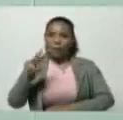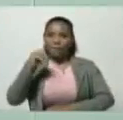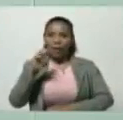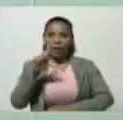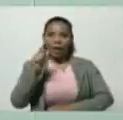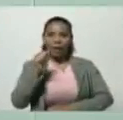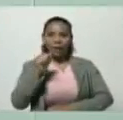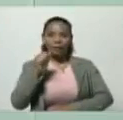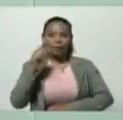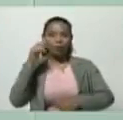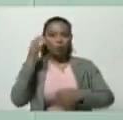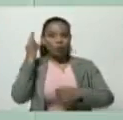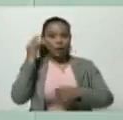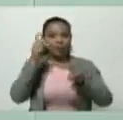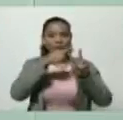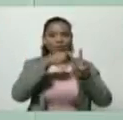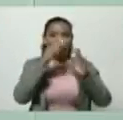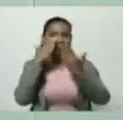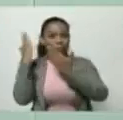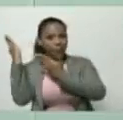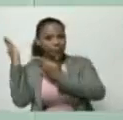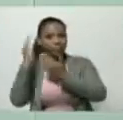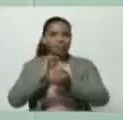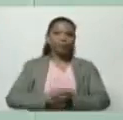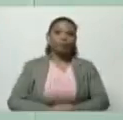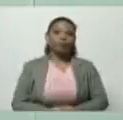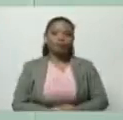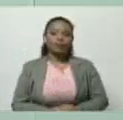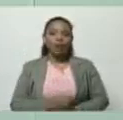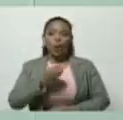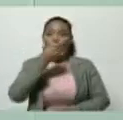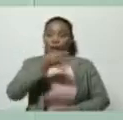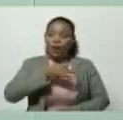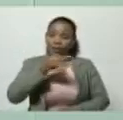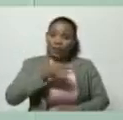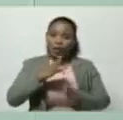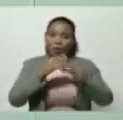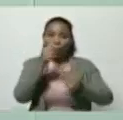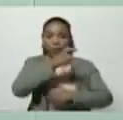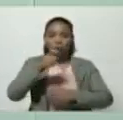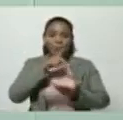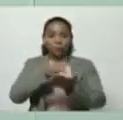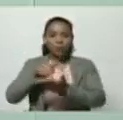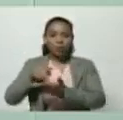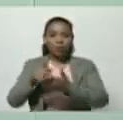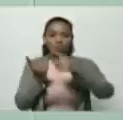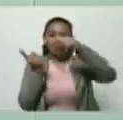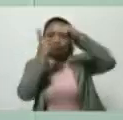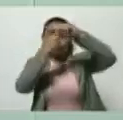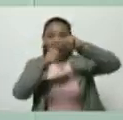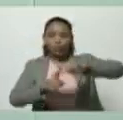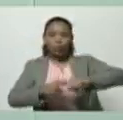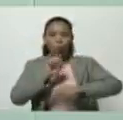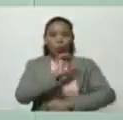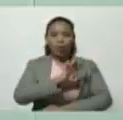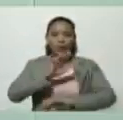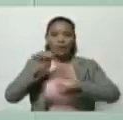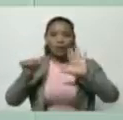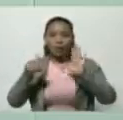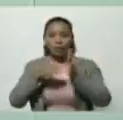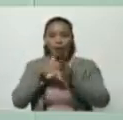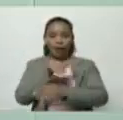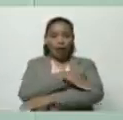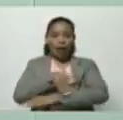Castillo por Venezolana de Televisión. Buenas tardes para todos los presentes. Se han contabilizado 46.000 calles,